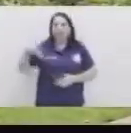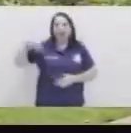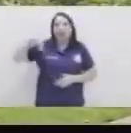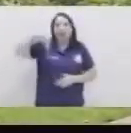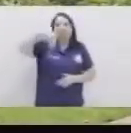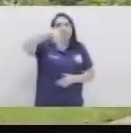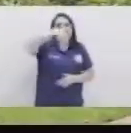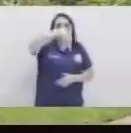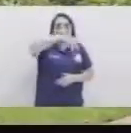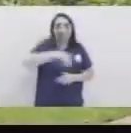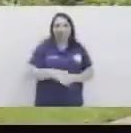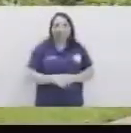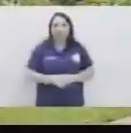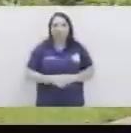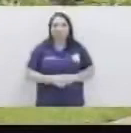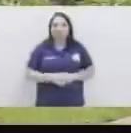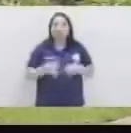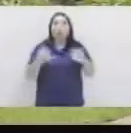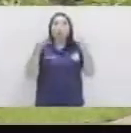caminar,